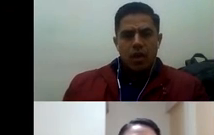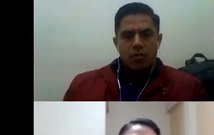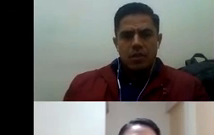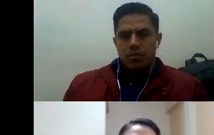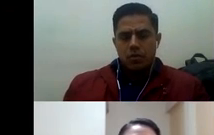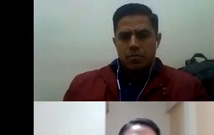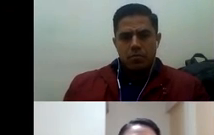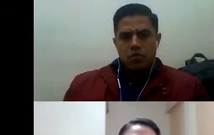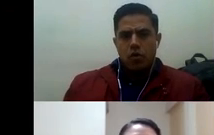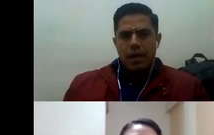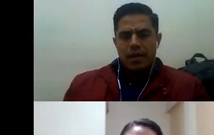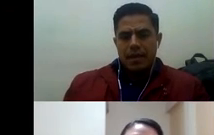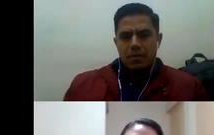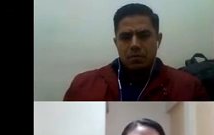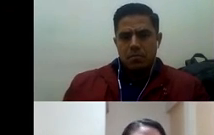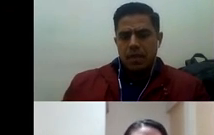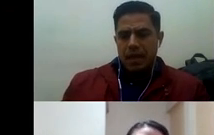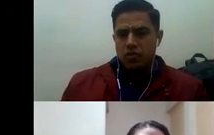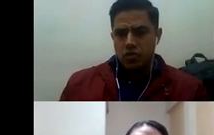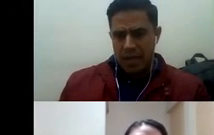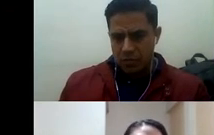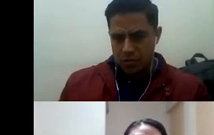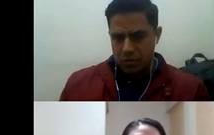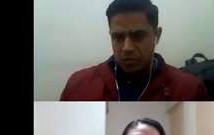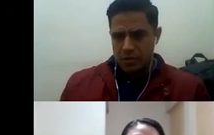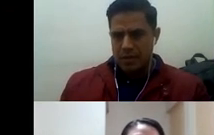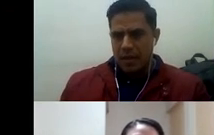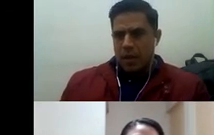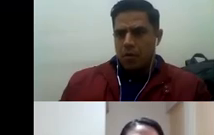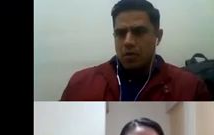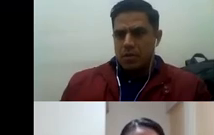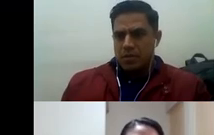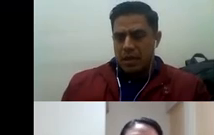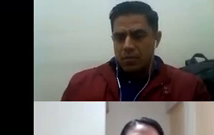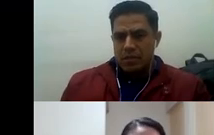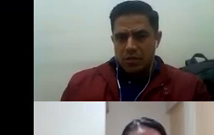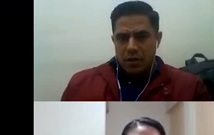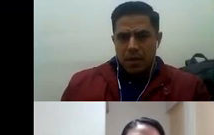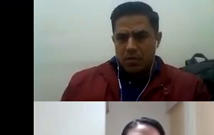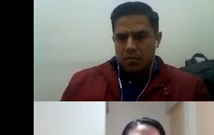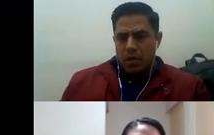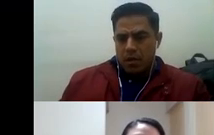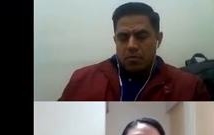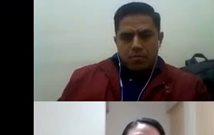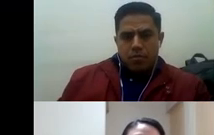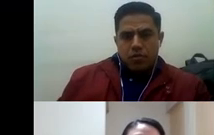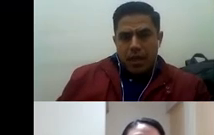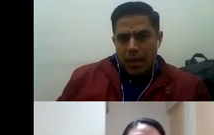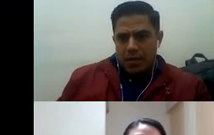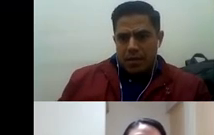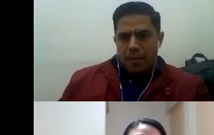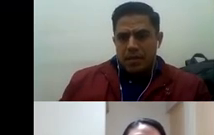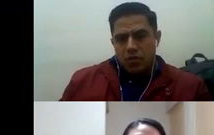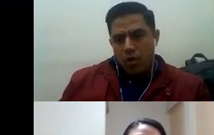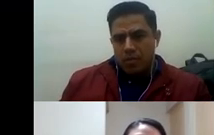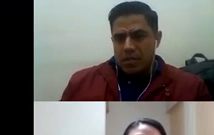hoy el municipio no logra tener ni 1,800. Entonces, cuando decimos necesitamos estacionamientos, pues sí,